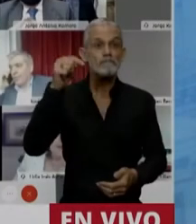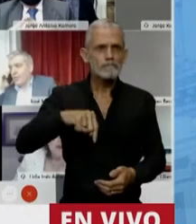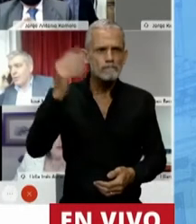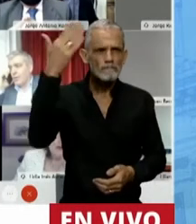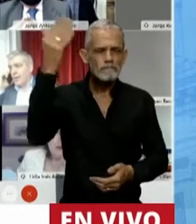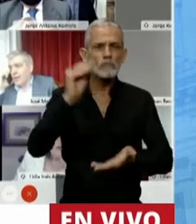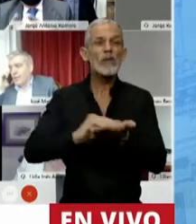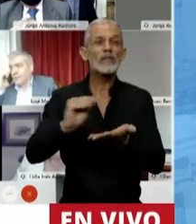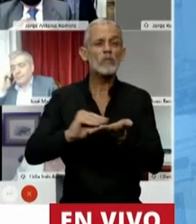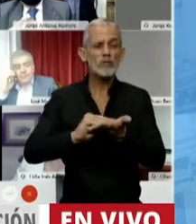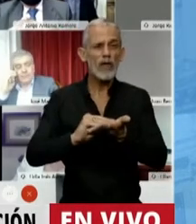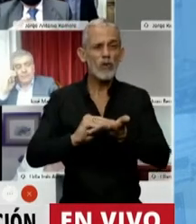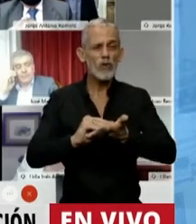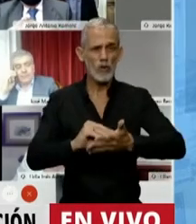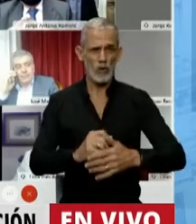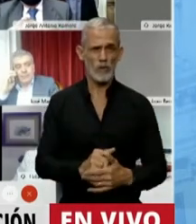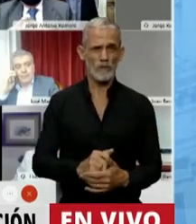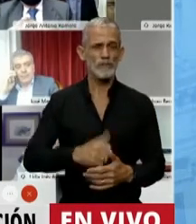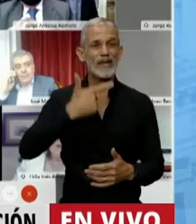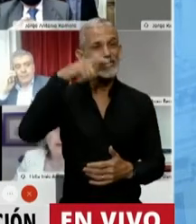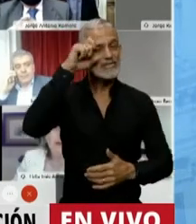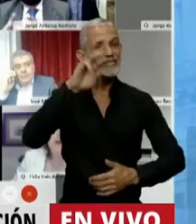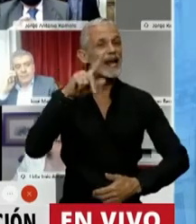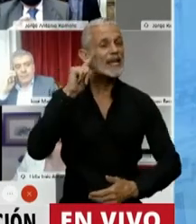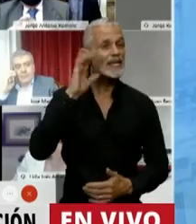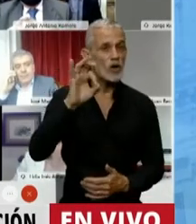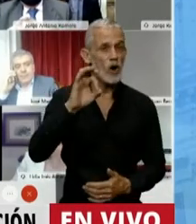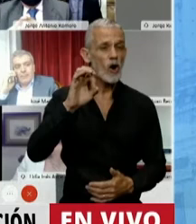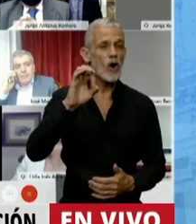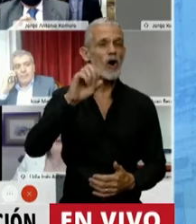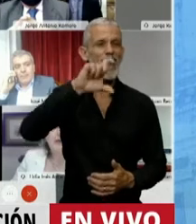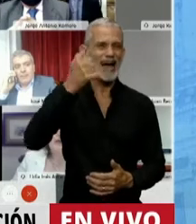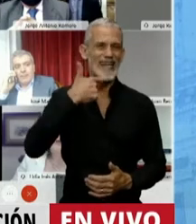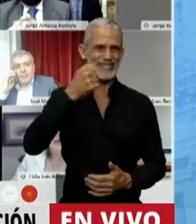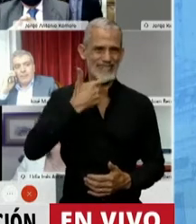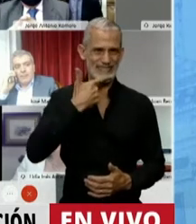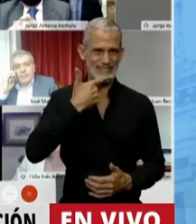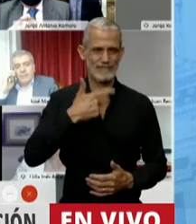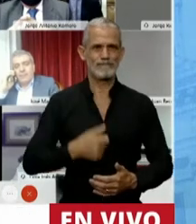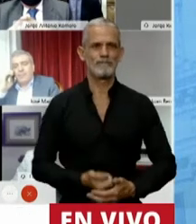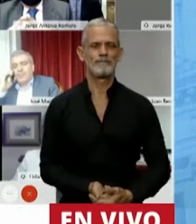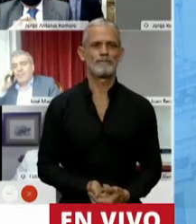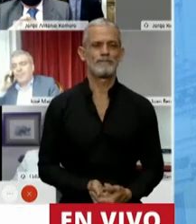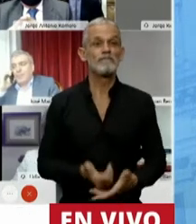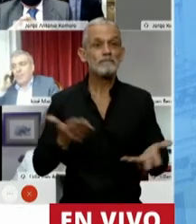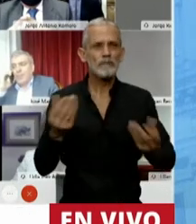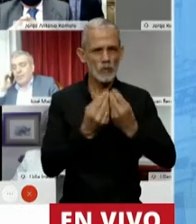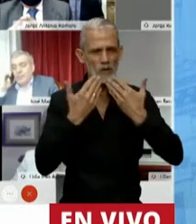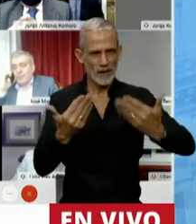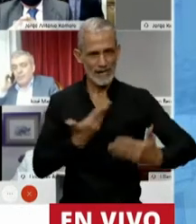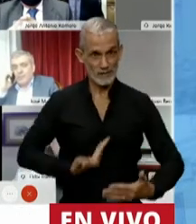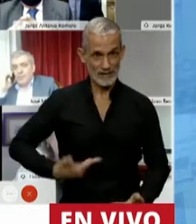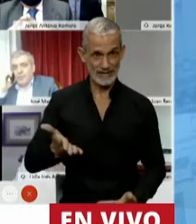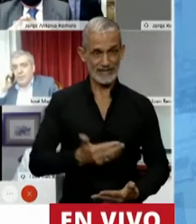En el uso de la palabra, el diputado Sergio Guillermo Casas. Muchas gracias,